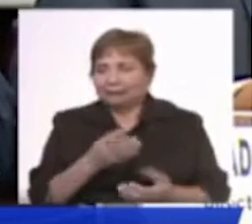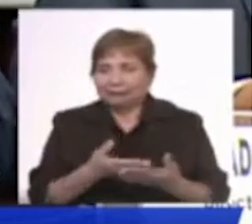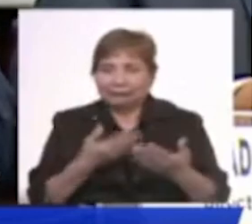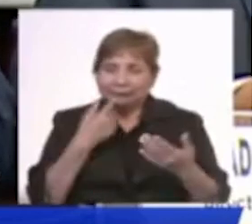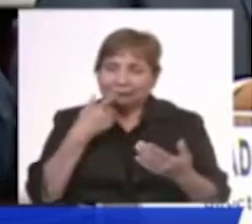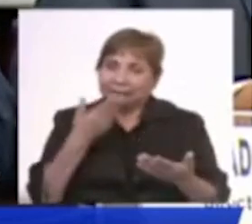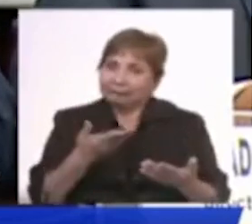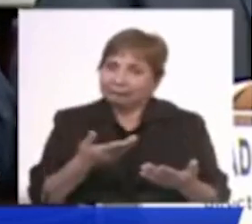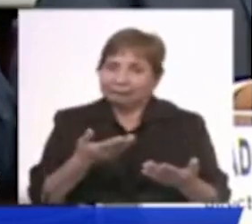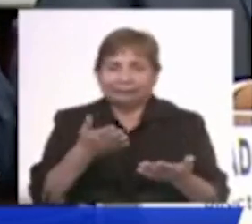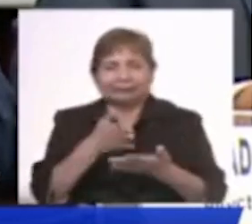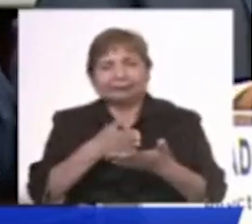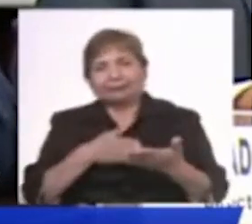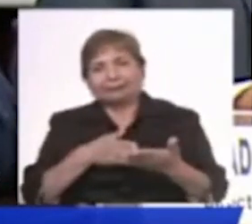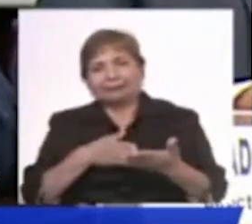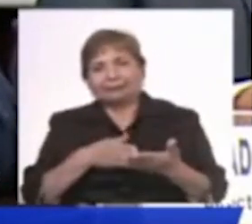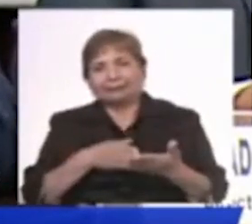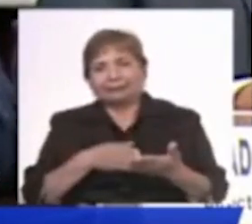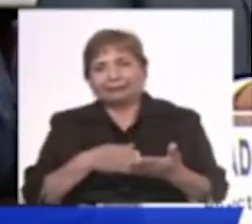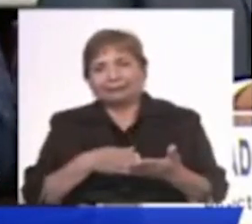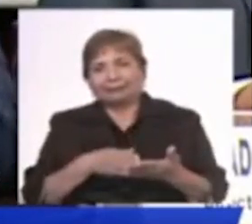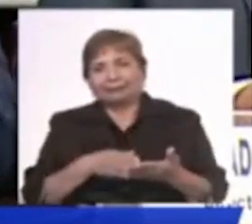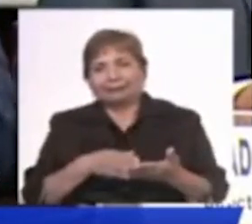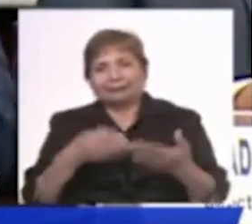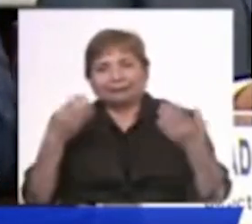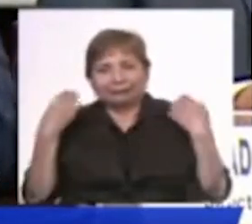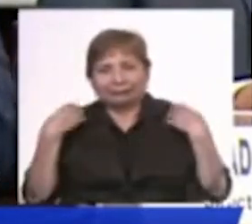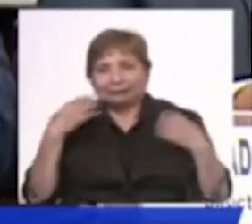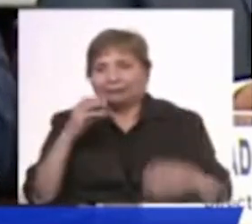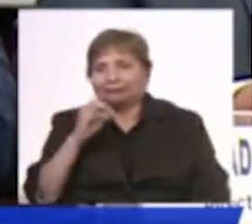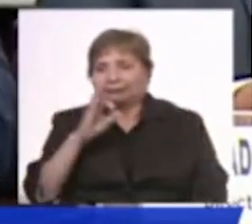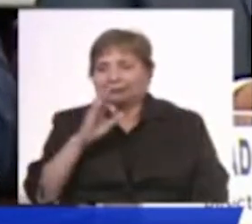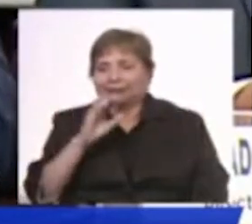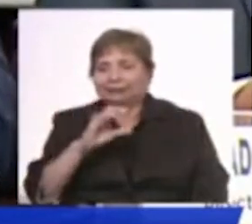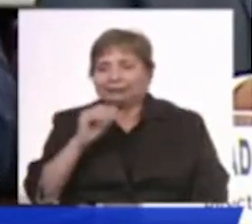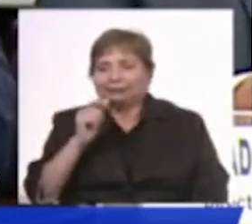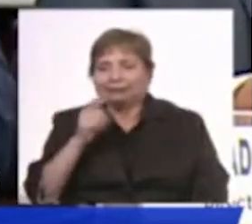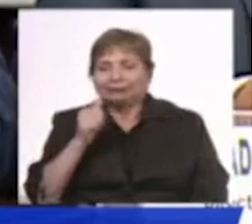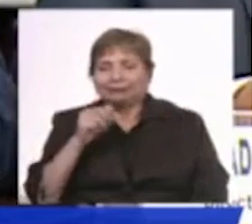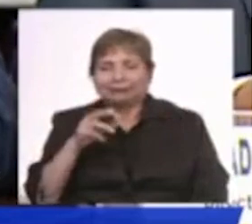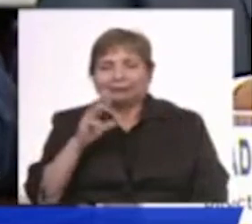Es decir, a la parte de la oficialía mayor, digamos, que ve